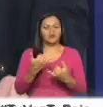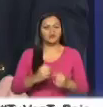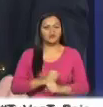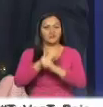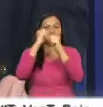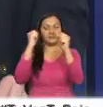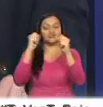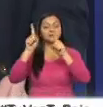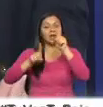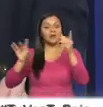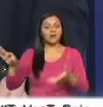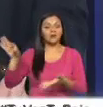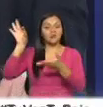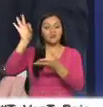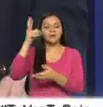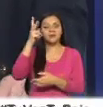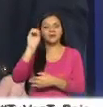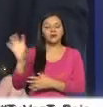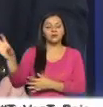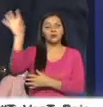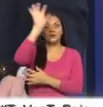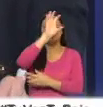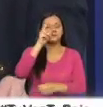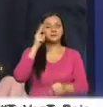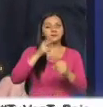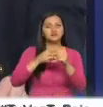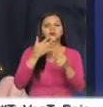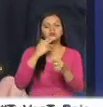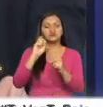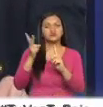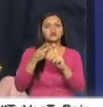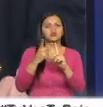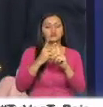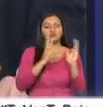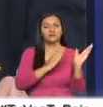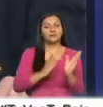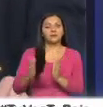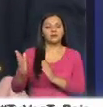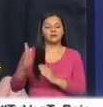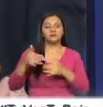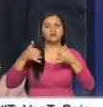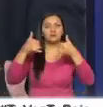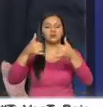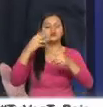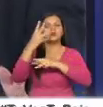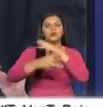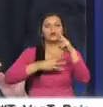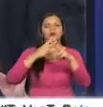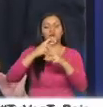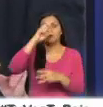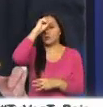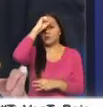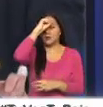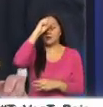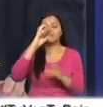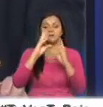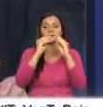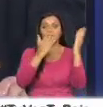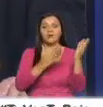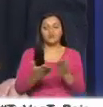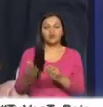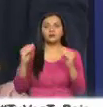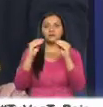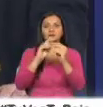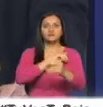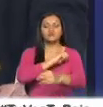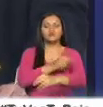pues representantes de 20 provincias participarán en la segunda edición del Campeonato Mundial del Hornado. Este evento permitió